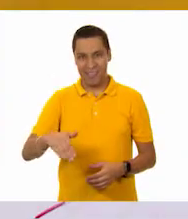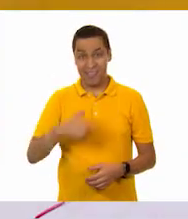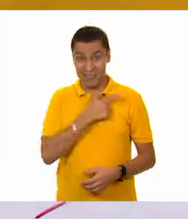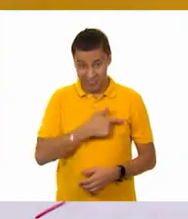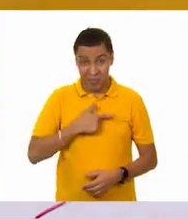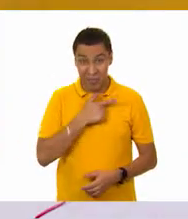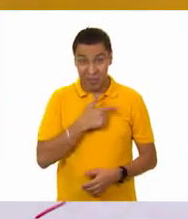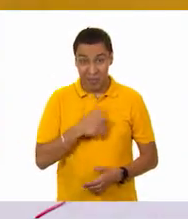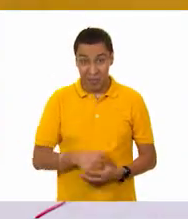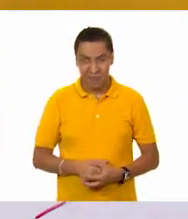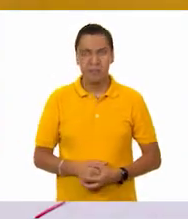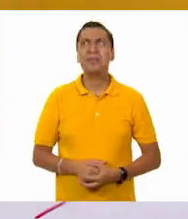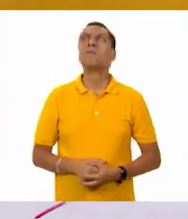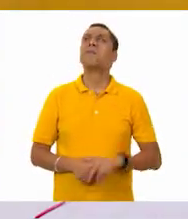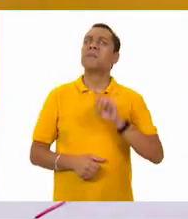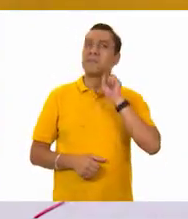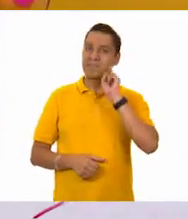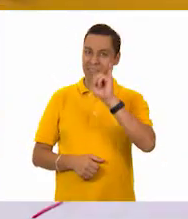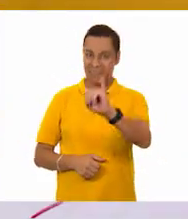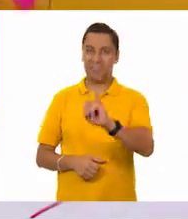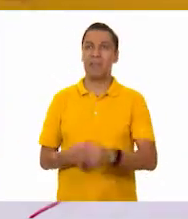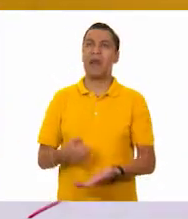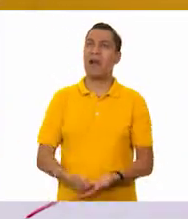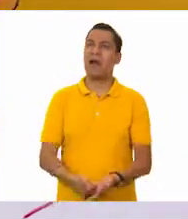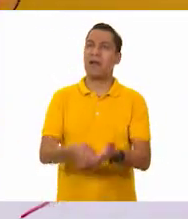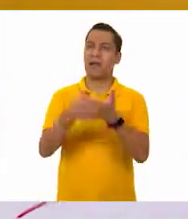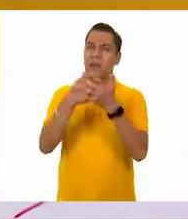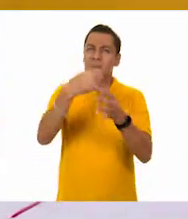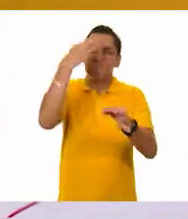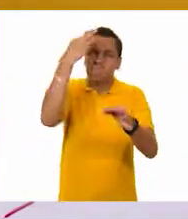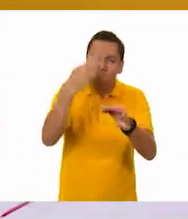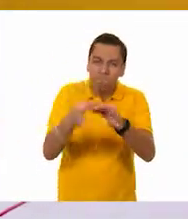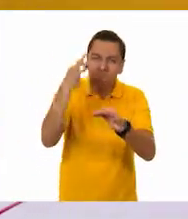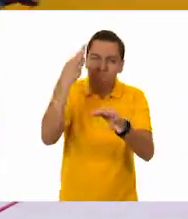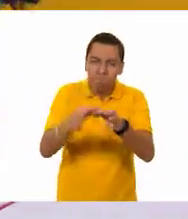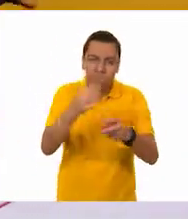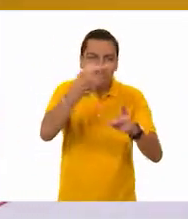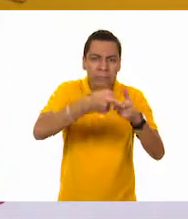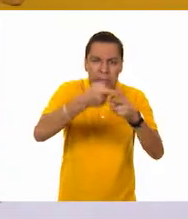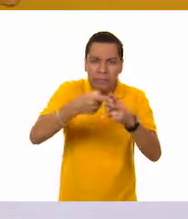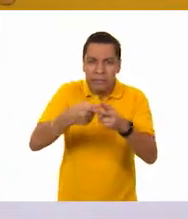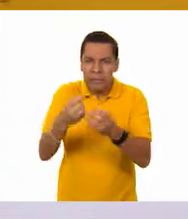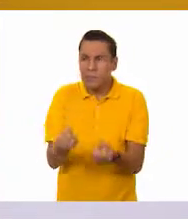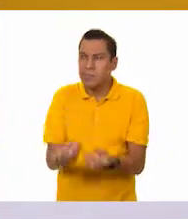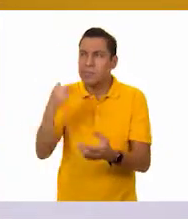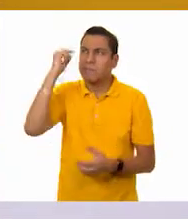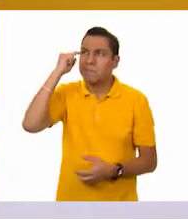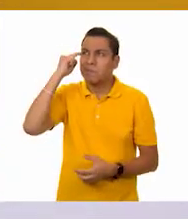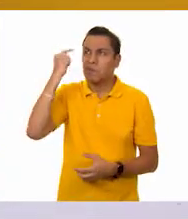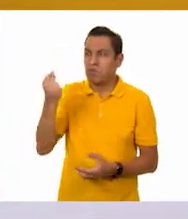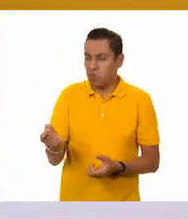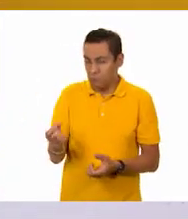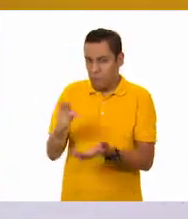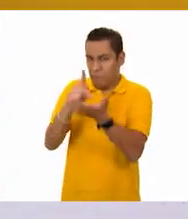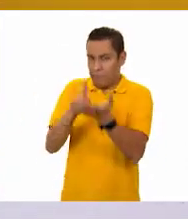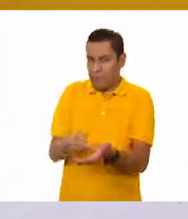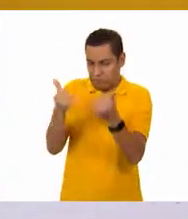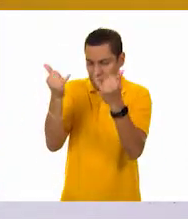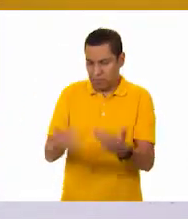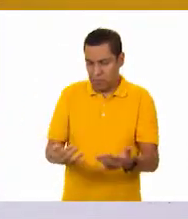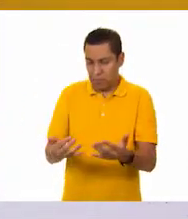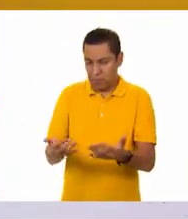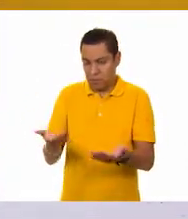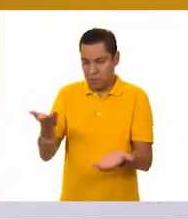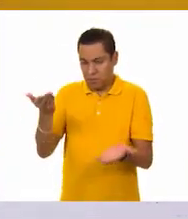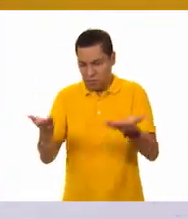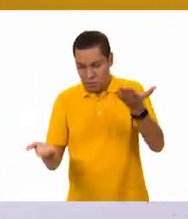Siento que nos ayuda a saber con más exactitud el peso de cada objeto. Porque, como nos dimos